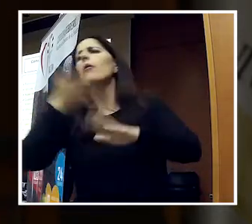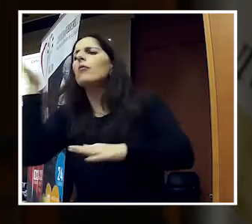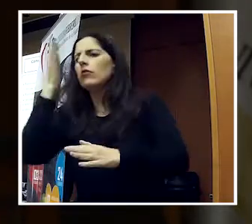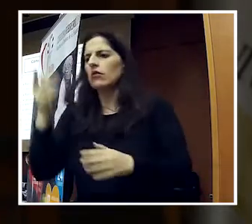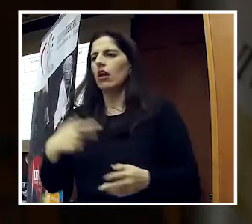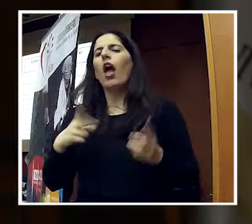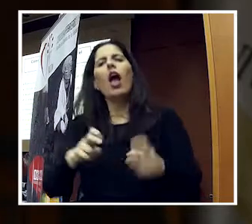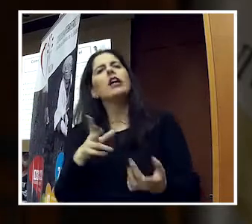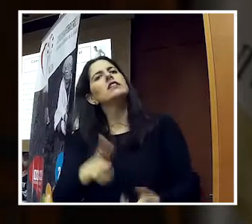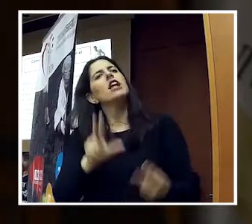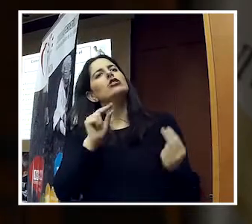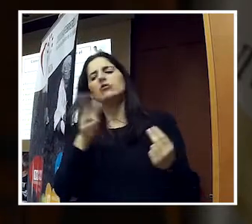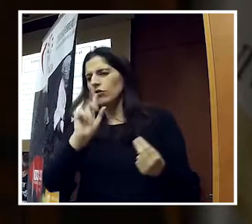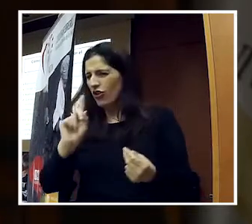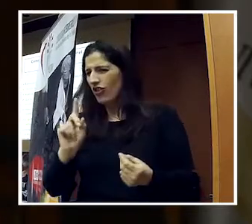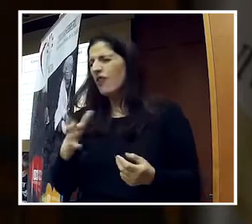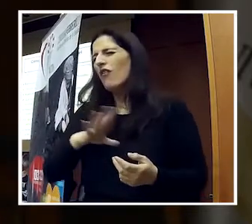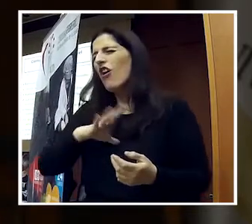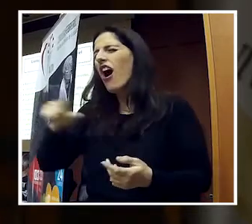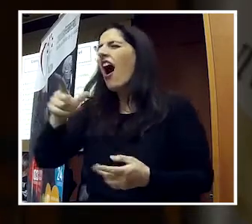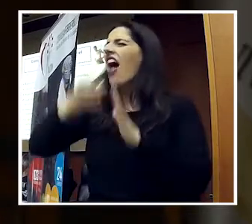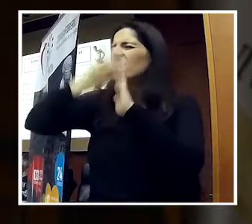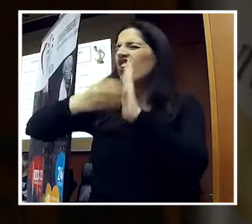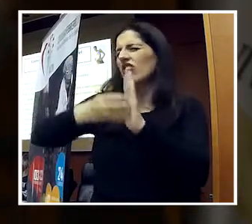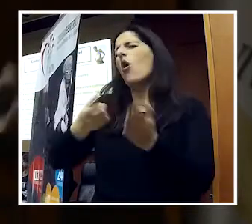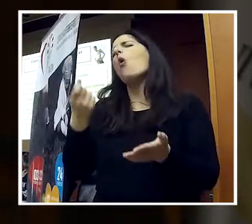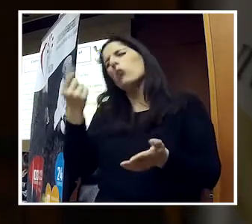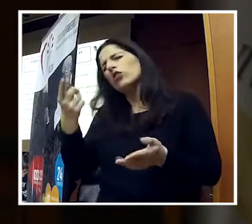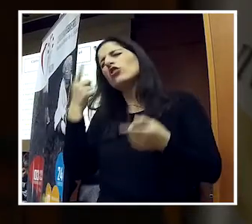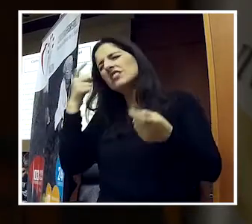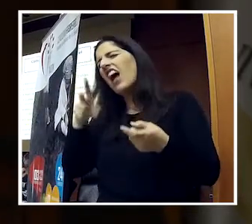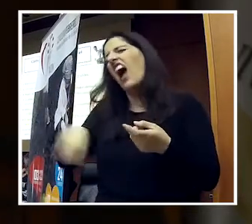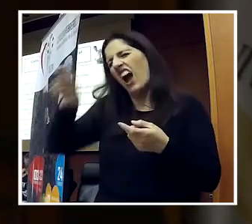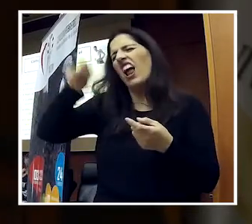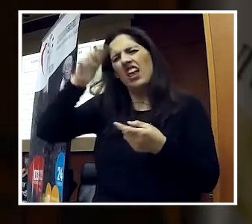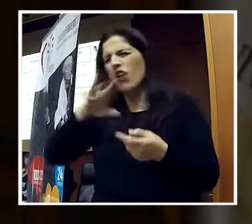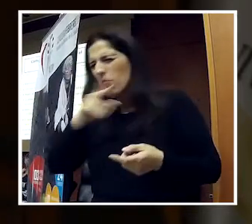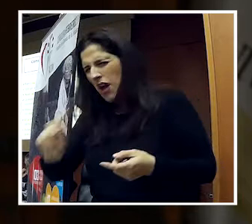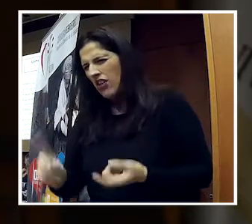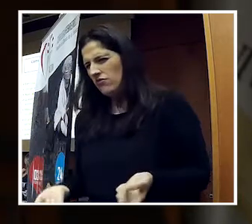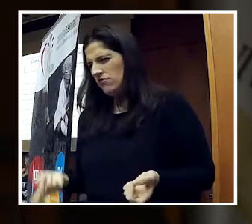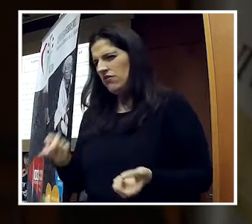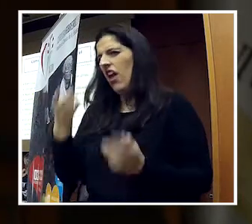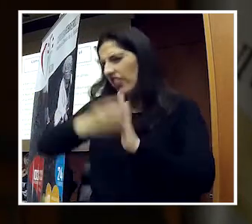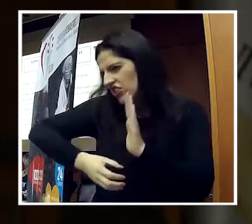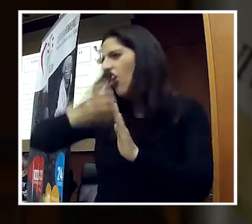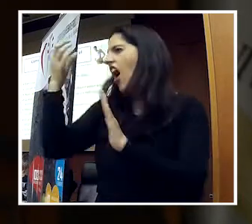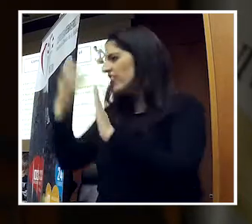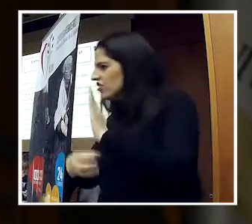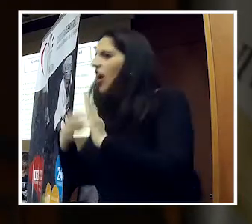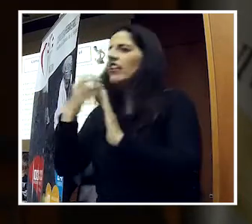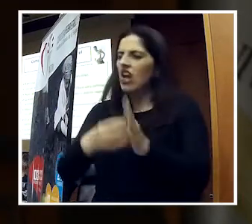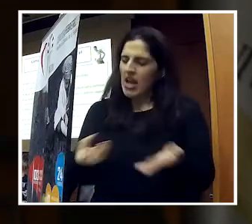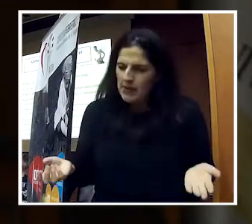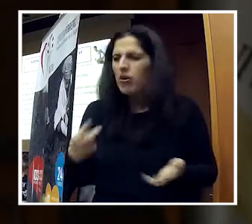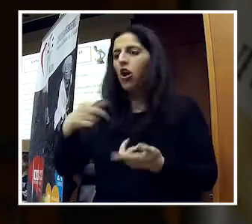utilizamos las escaleras? De verdad, que en nuestros centros de salud todos tenemos escaleras y ascensor, pues cada vez que tengamos que subir y bajar vamos a utilizarlas, ¿no? Mejor que el ascensor. Si